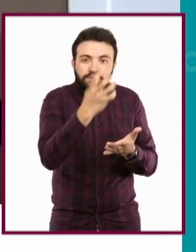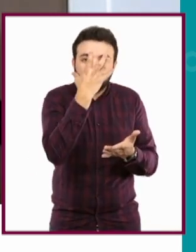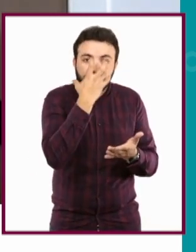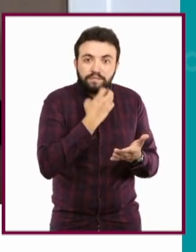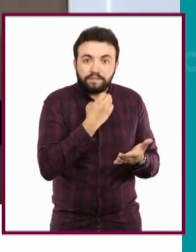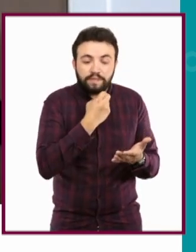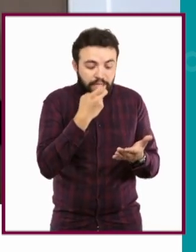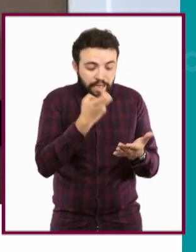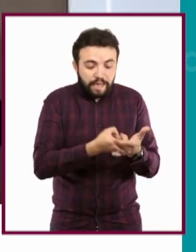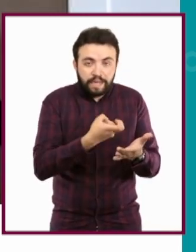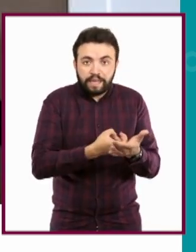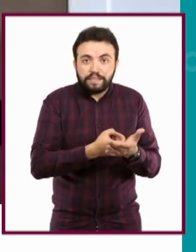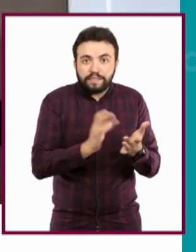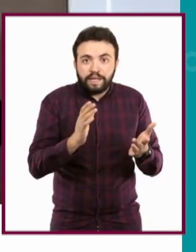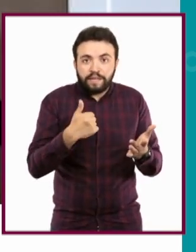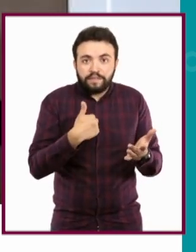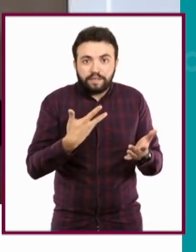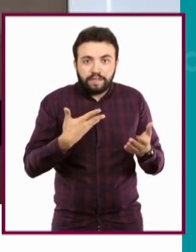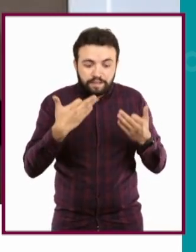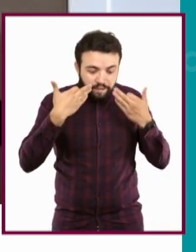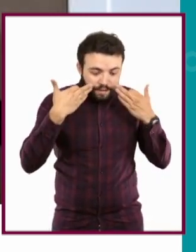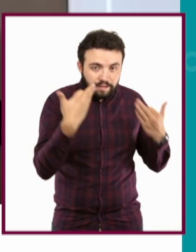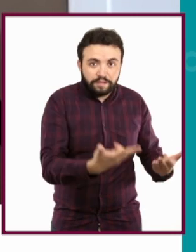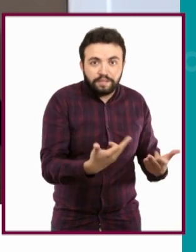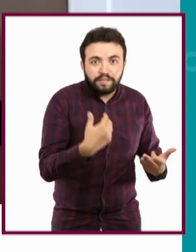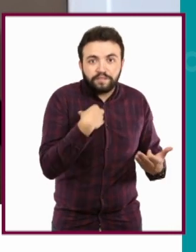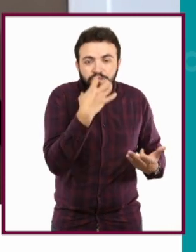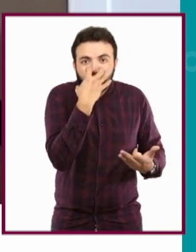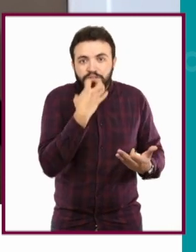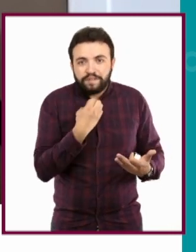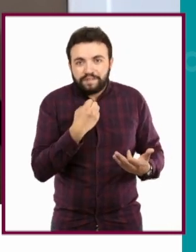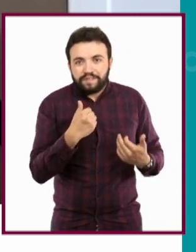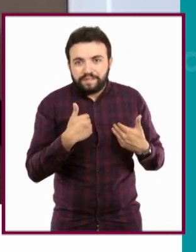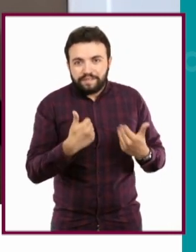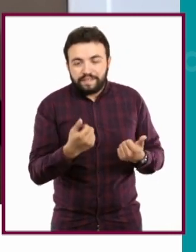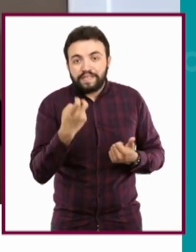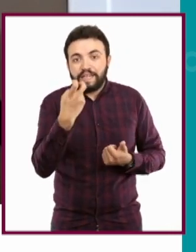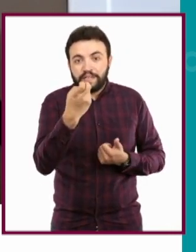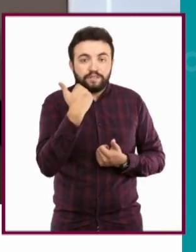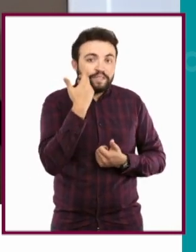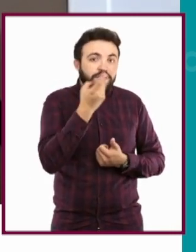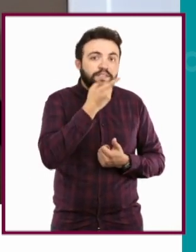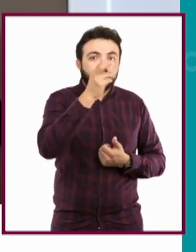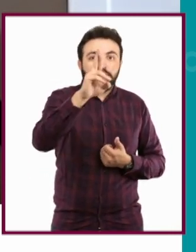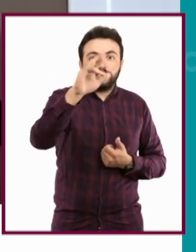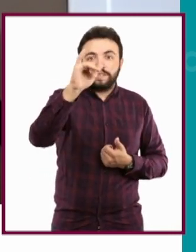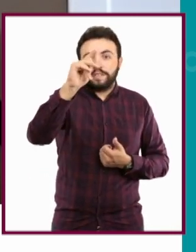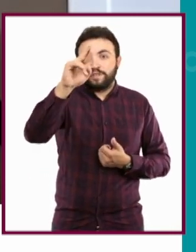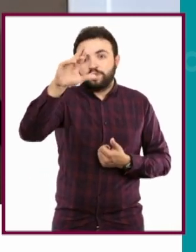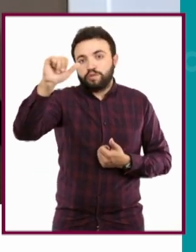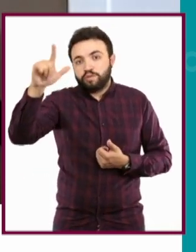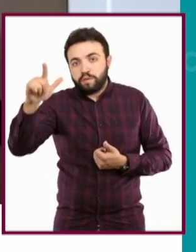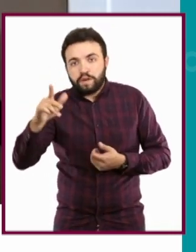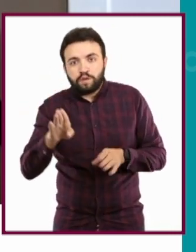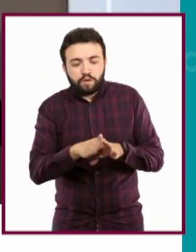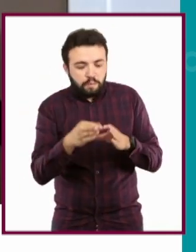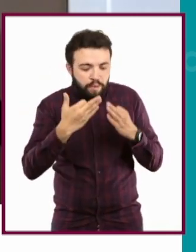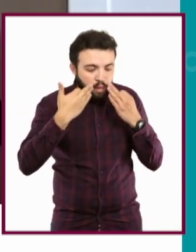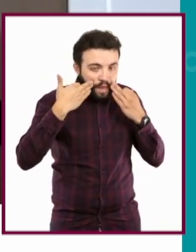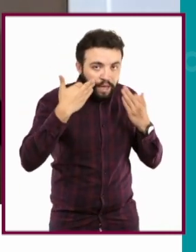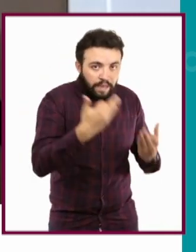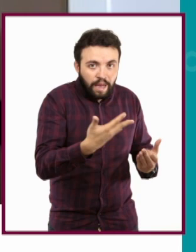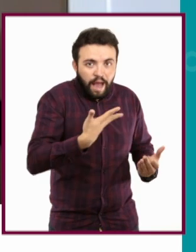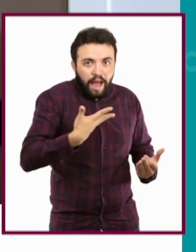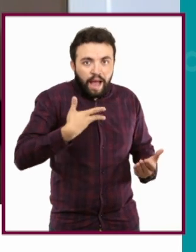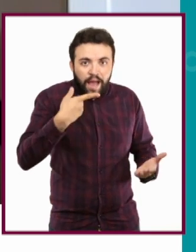que nos está pasando, todo lo que estamos sintiendo y pensando alrededor de esa pérdida. Y el hacerlo tangible,